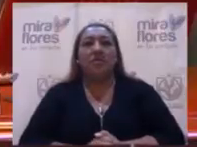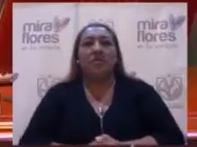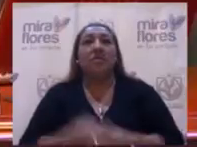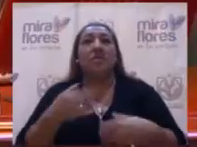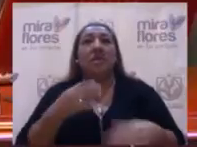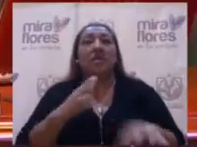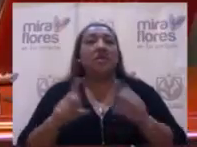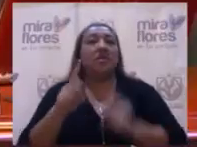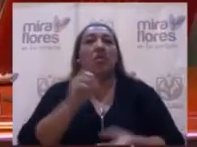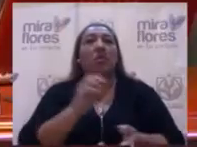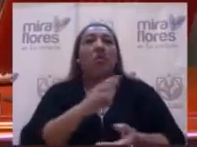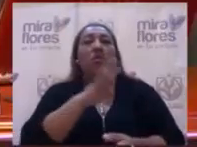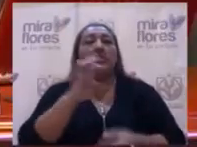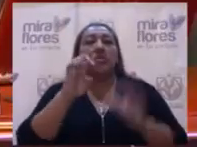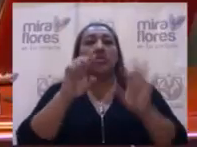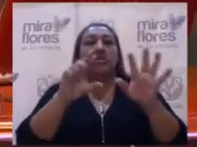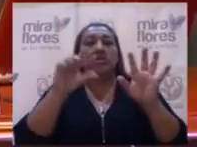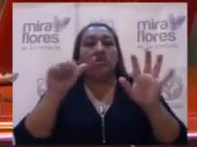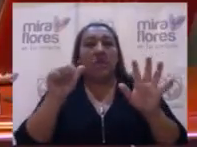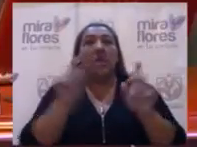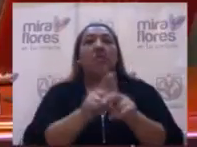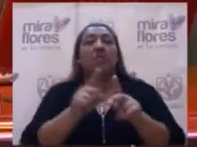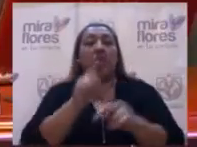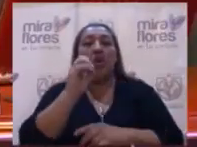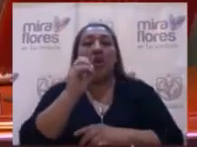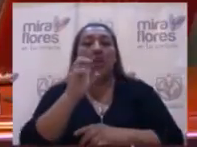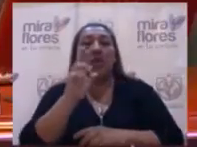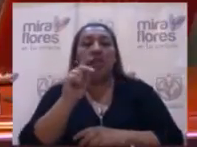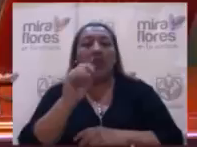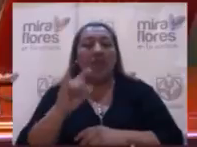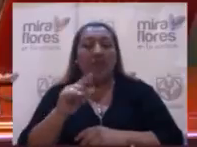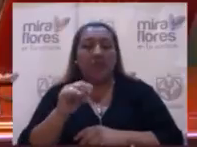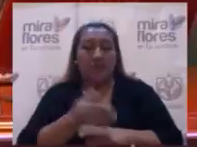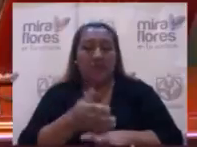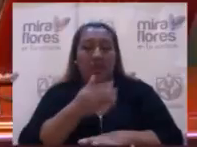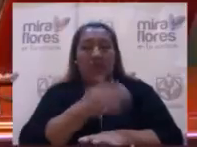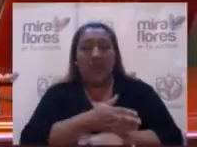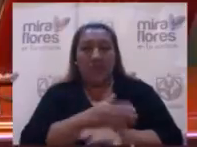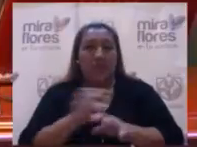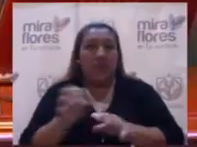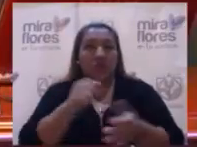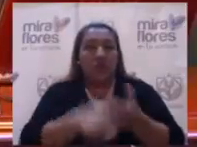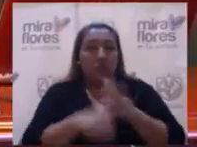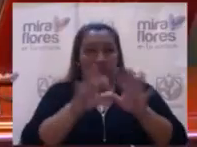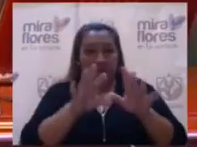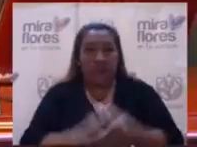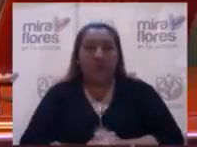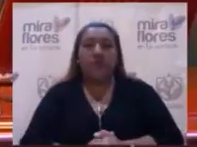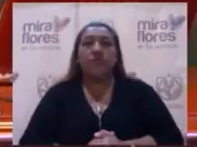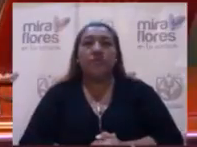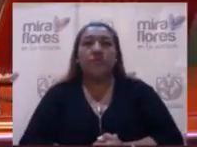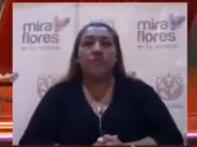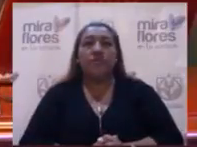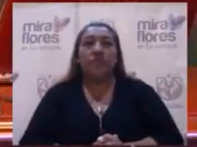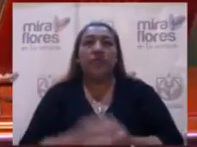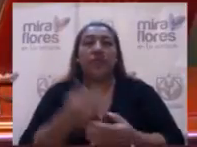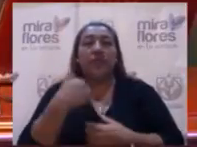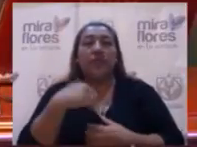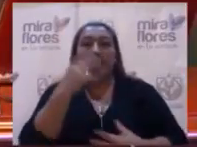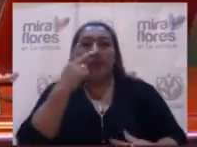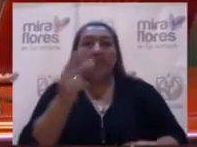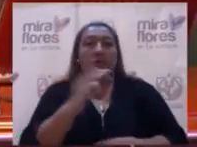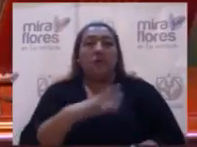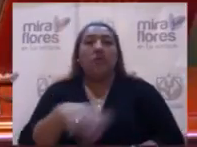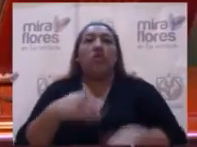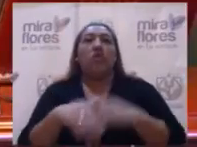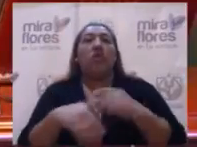la ordenanza 476 también, que es una ordenanza que ha sido votada por unanimidad aquí en el Consejo, donde se ha visto con toda